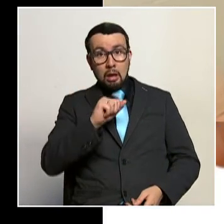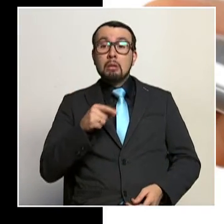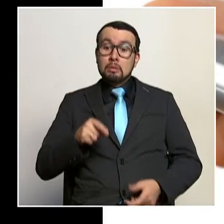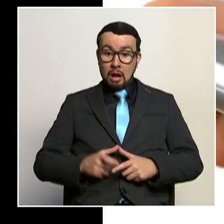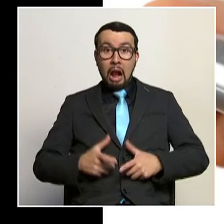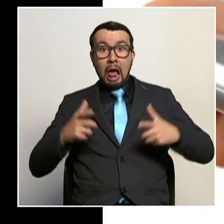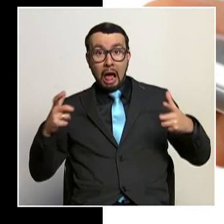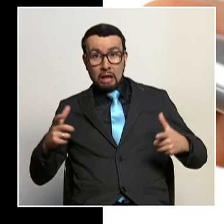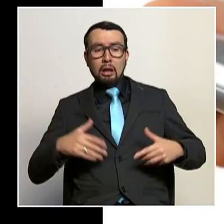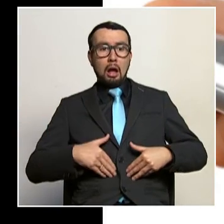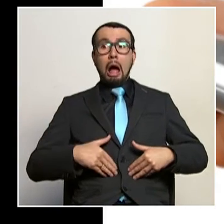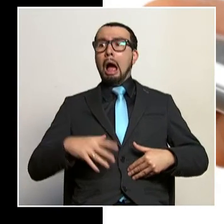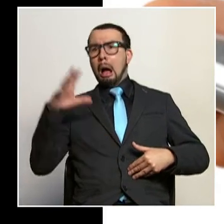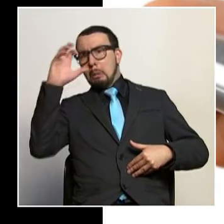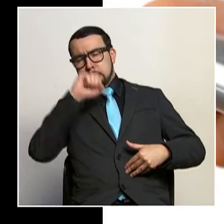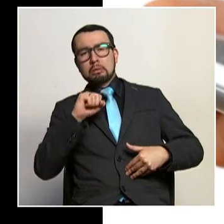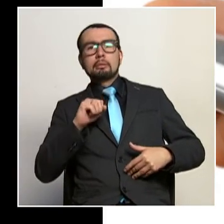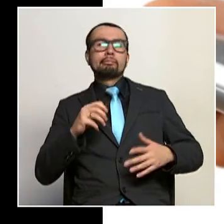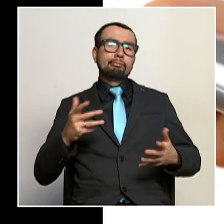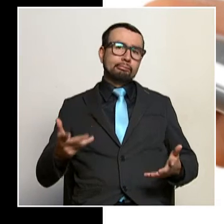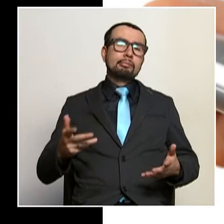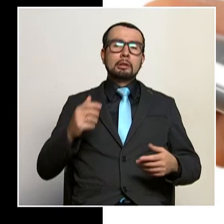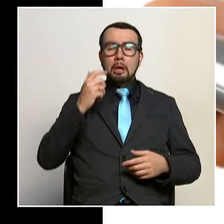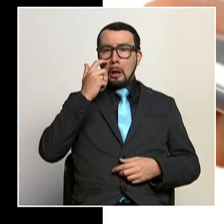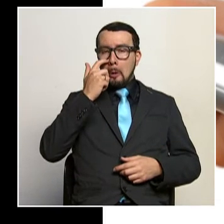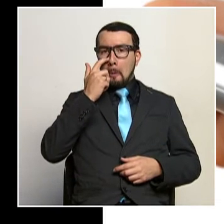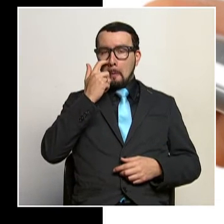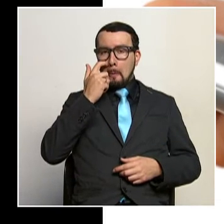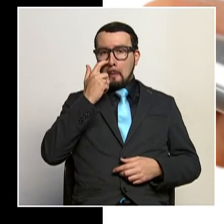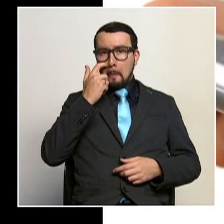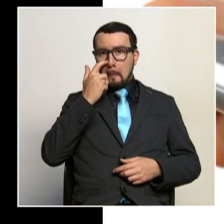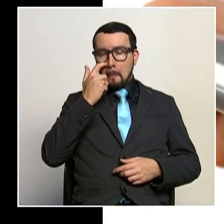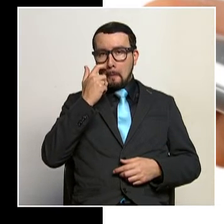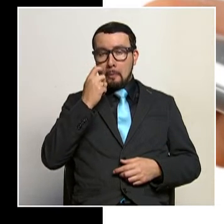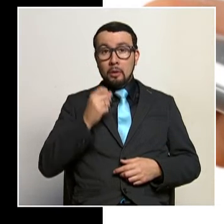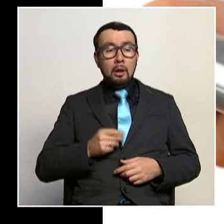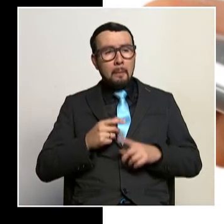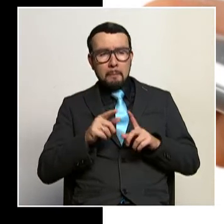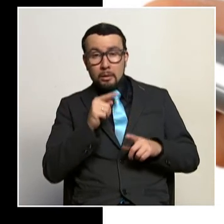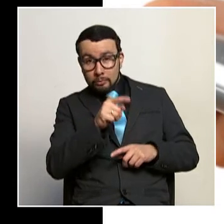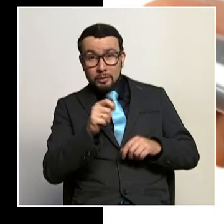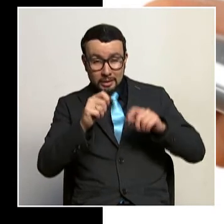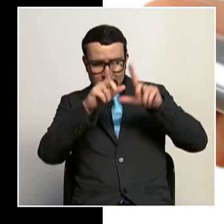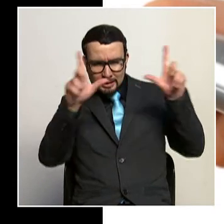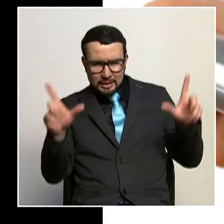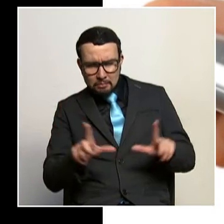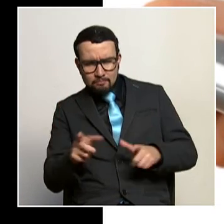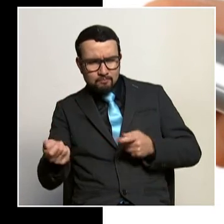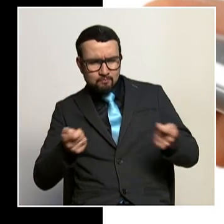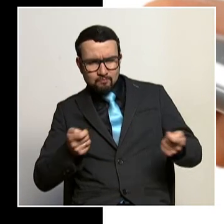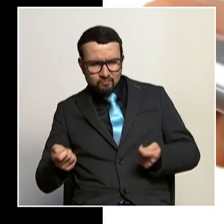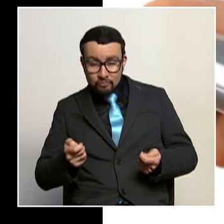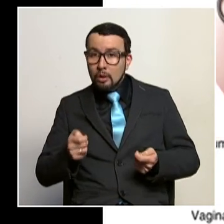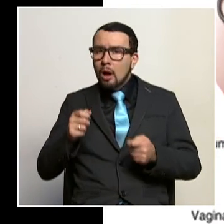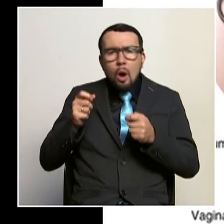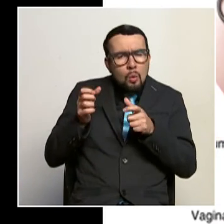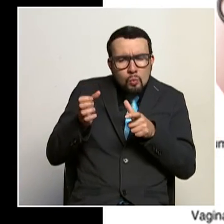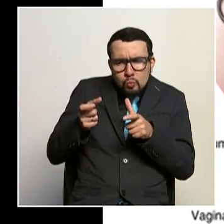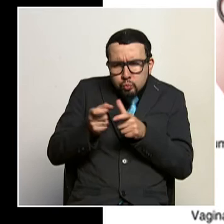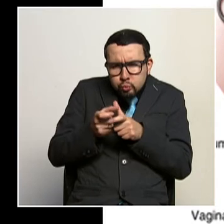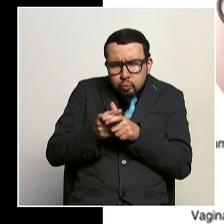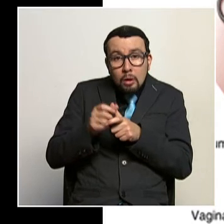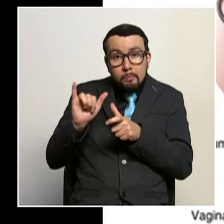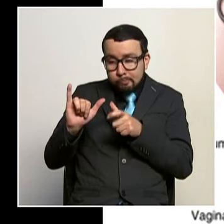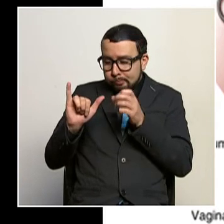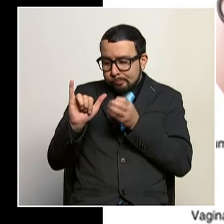8, 10 o 15 centímetros para poderse ubicar. Con un buen examen, con un buen equipo podemos resolver